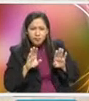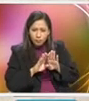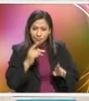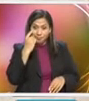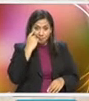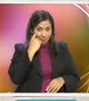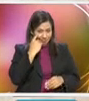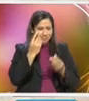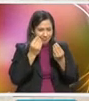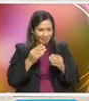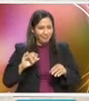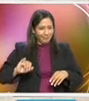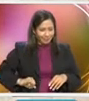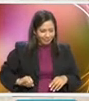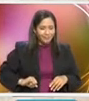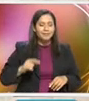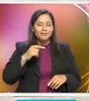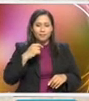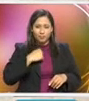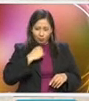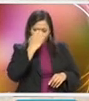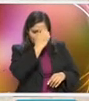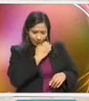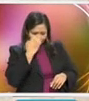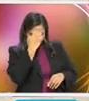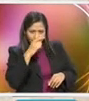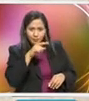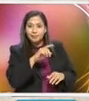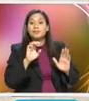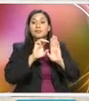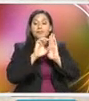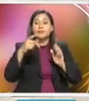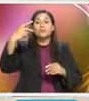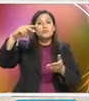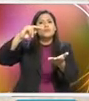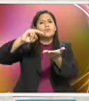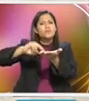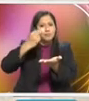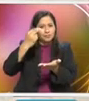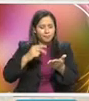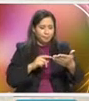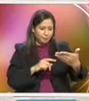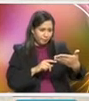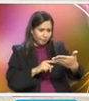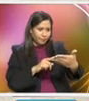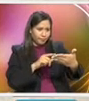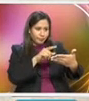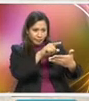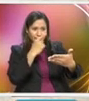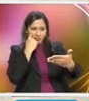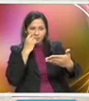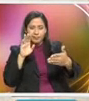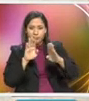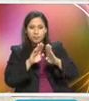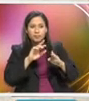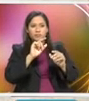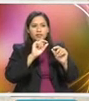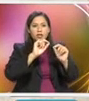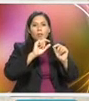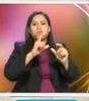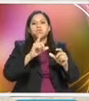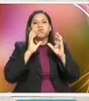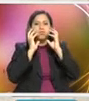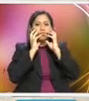Fíjate, algo muy interesante que nosotros vamos a analizar en el caso de su firma. Nosotros vamos a ver en particular inflamiento.